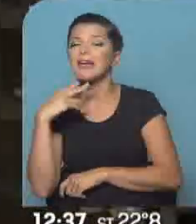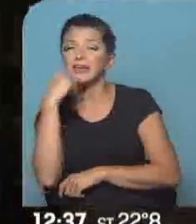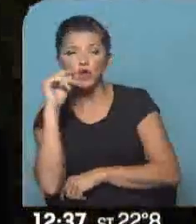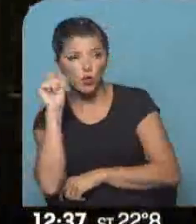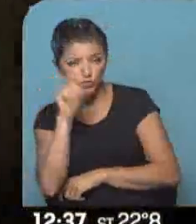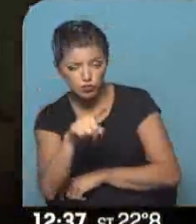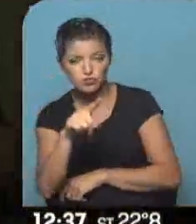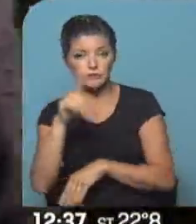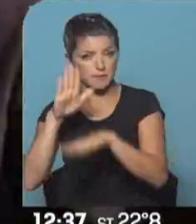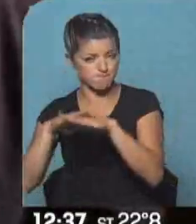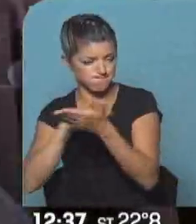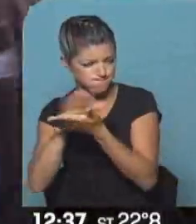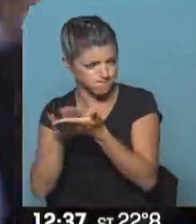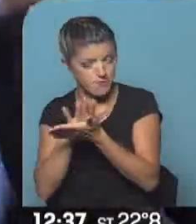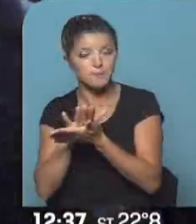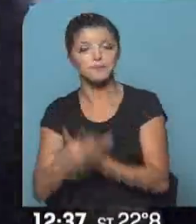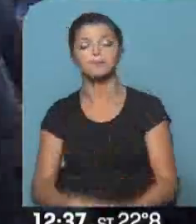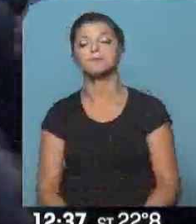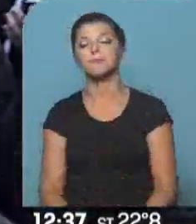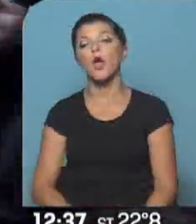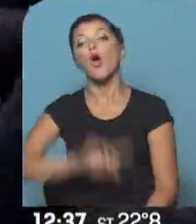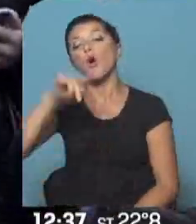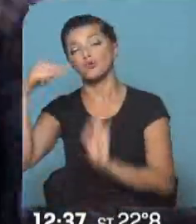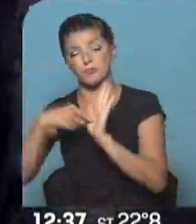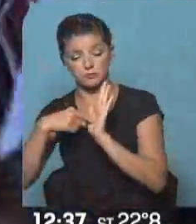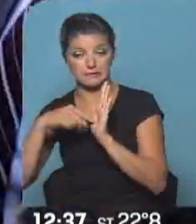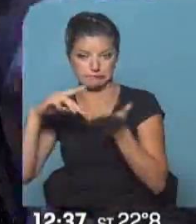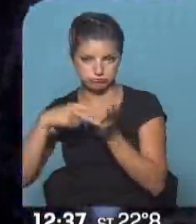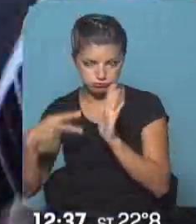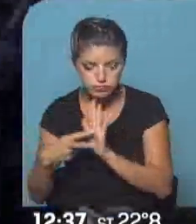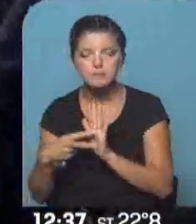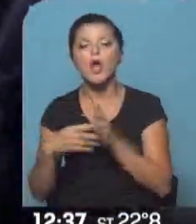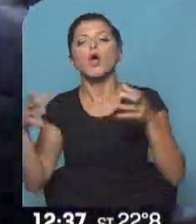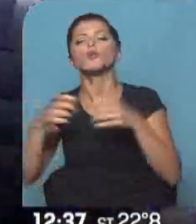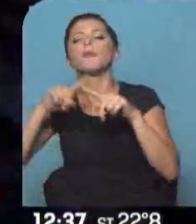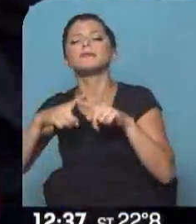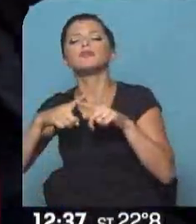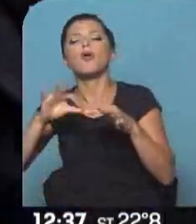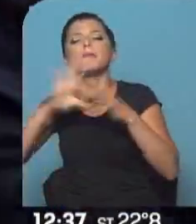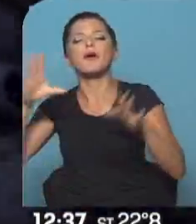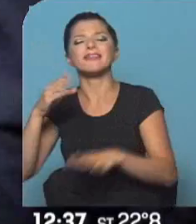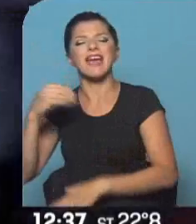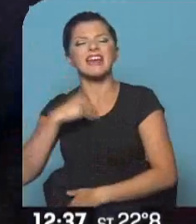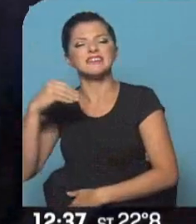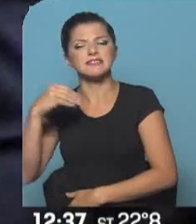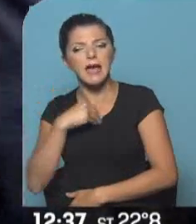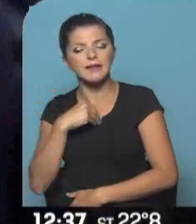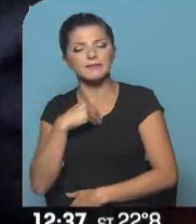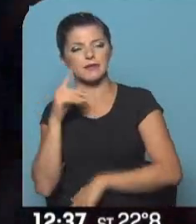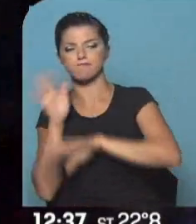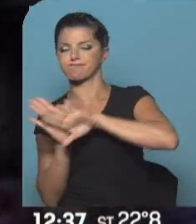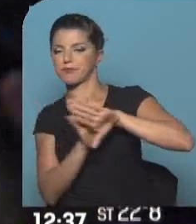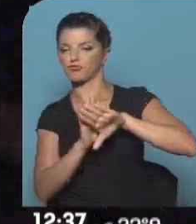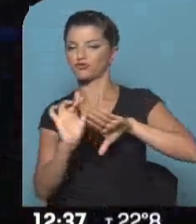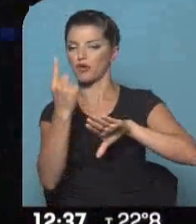Sebastián Dávalos. El otro problema del oficialismo es el quiebre por el cual la democracia cristiana decidió presentarse por fuera de la coalición con